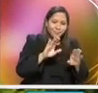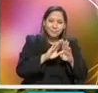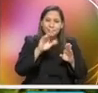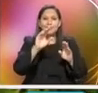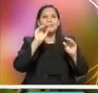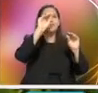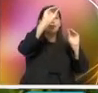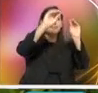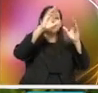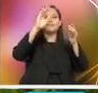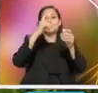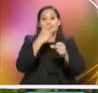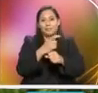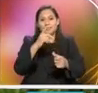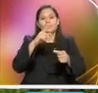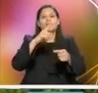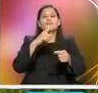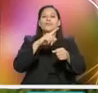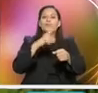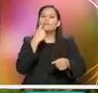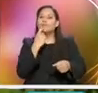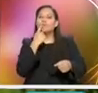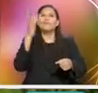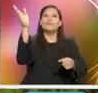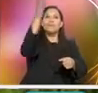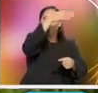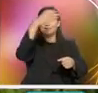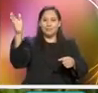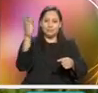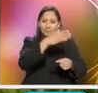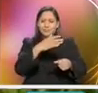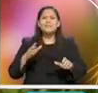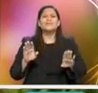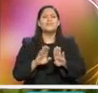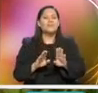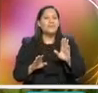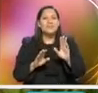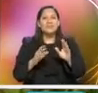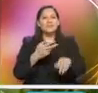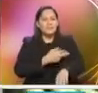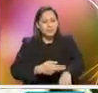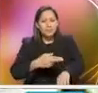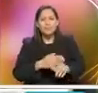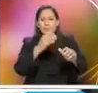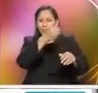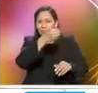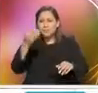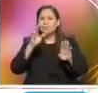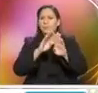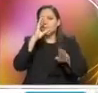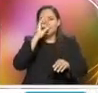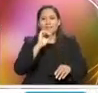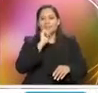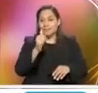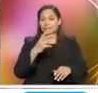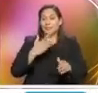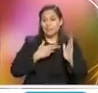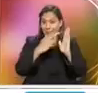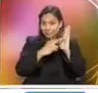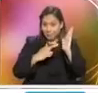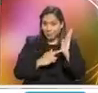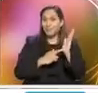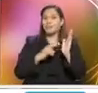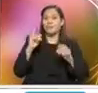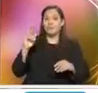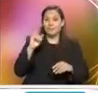dices, desde la impermeabilización. ¿Cuál es el procedimiento para que no falle nada? Pues de hecho hay una norma ambiental de